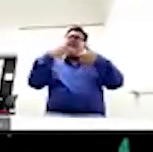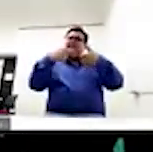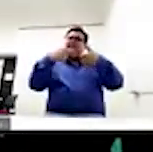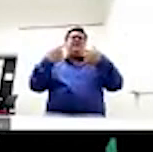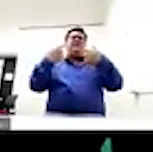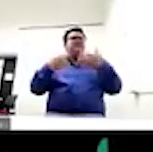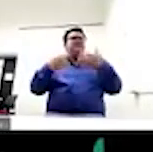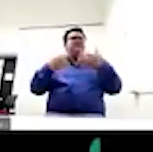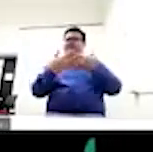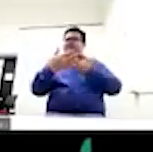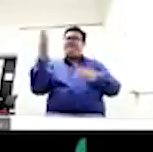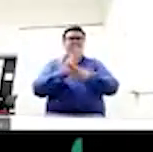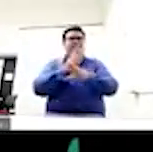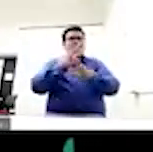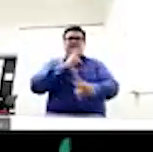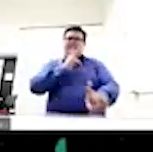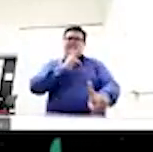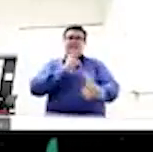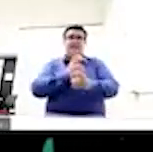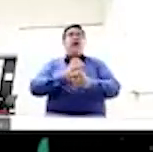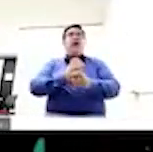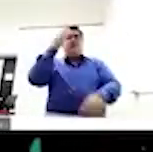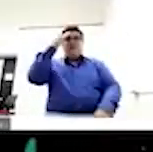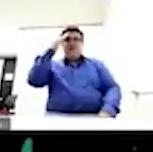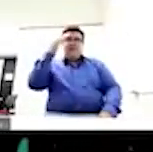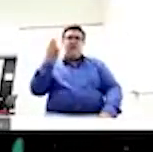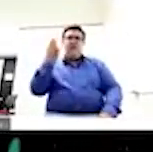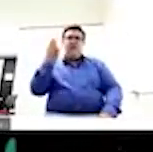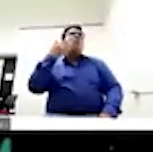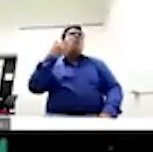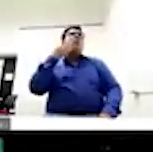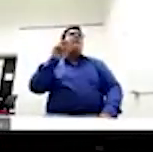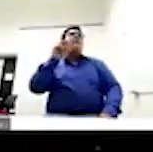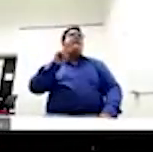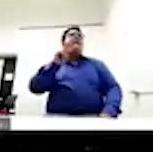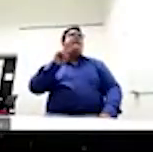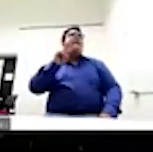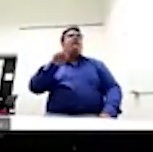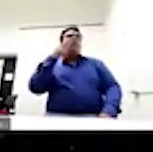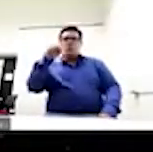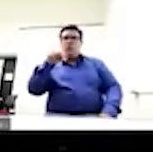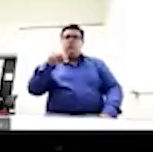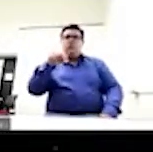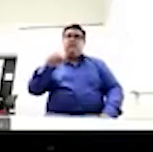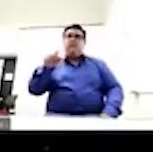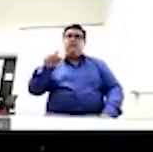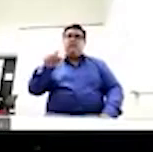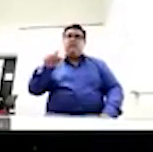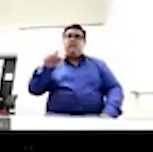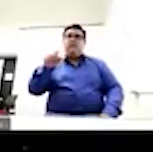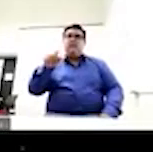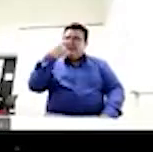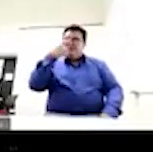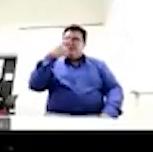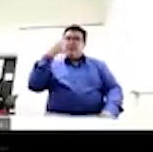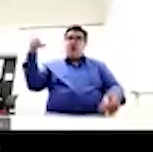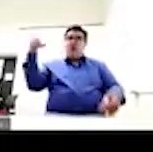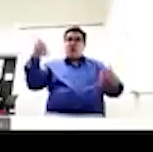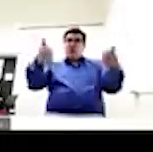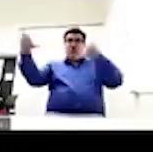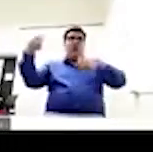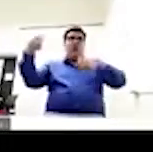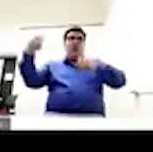hoy, esto fue el 21 de junio, hasta el día de hoy estos soldados no han sido